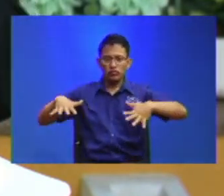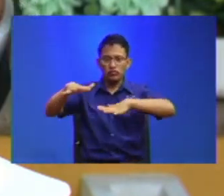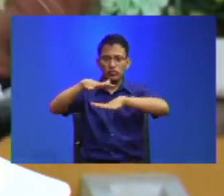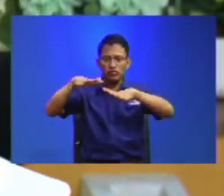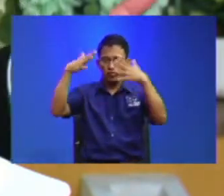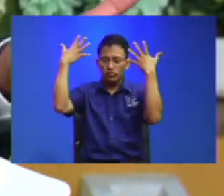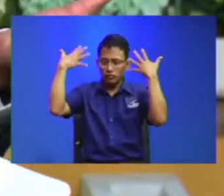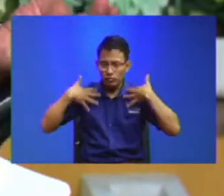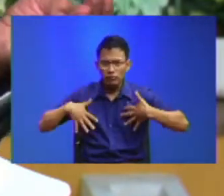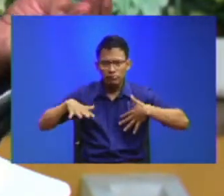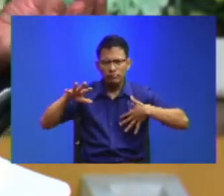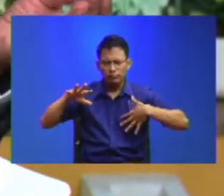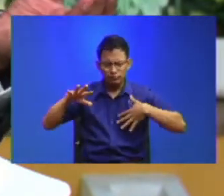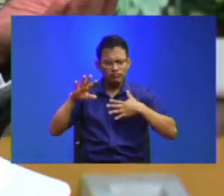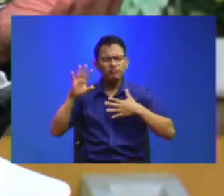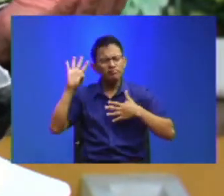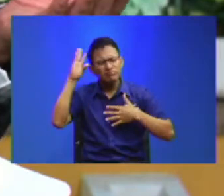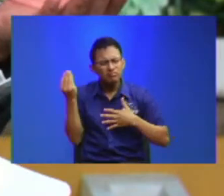¿Por qué digo esto?